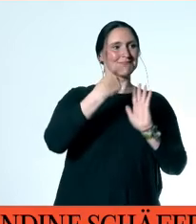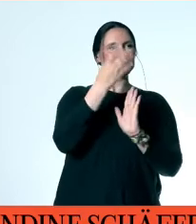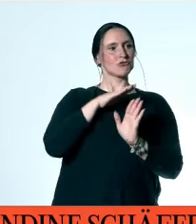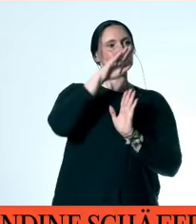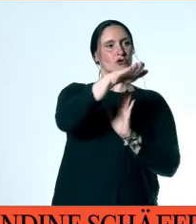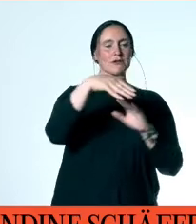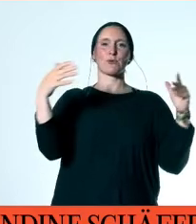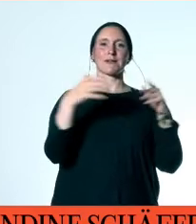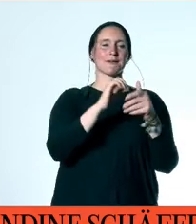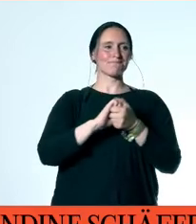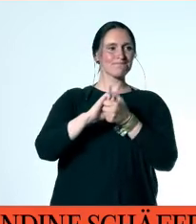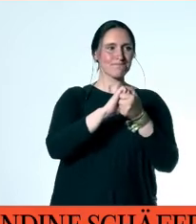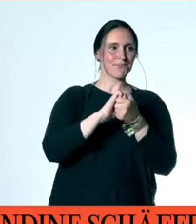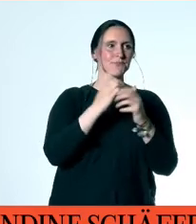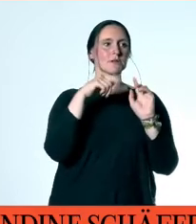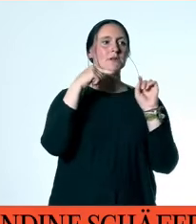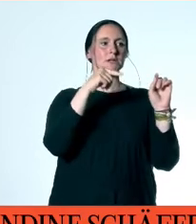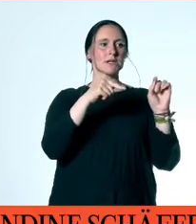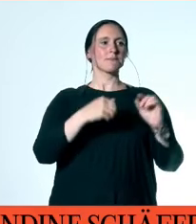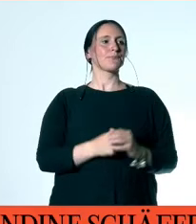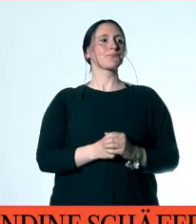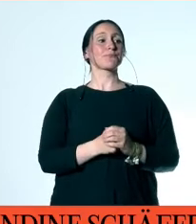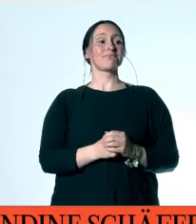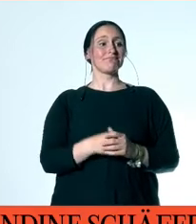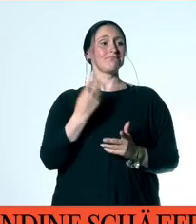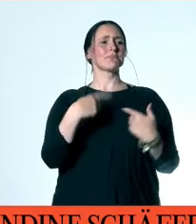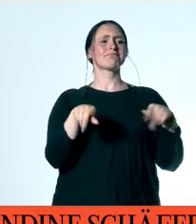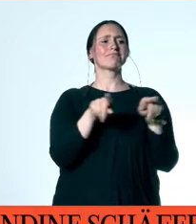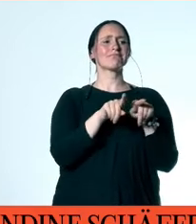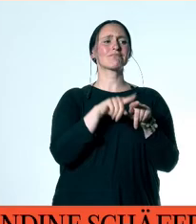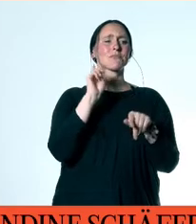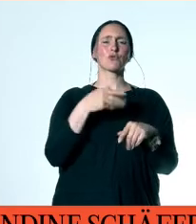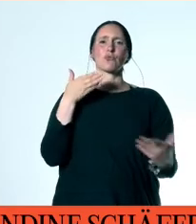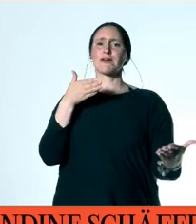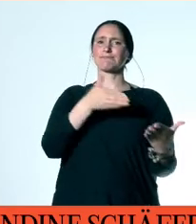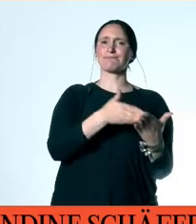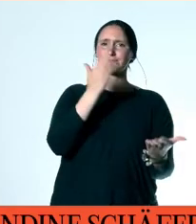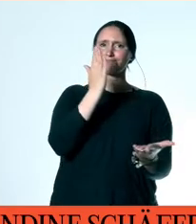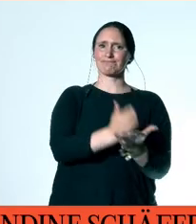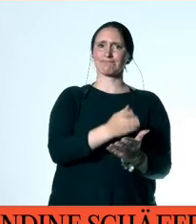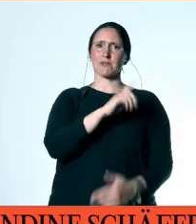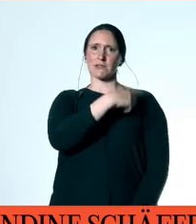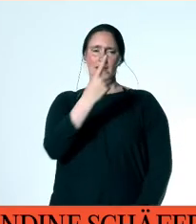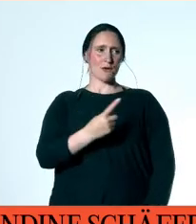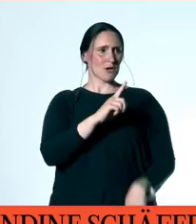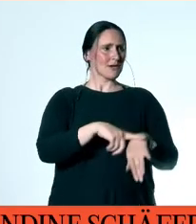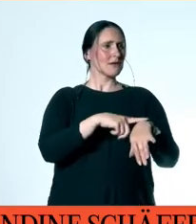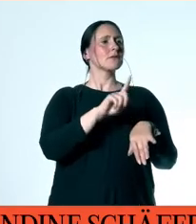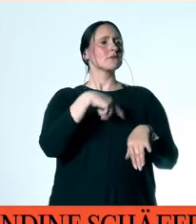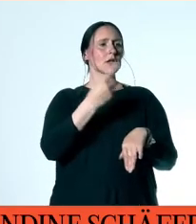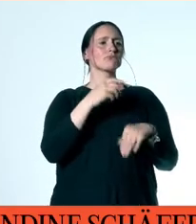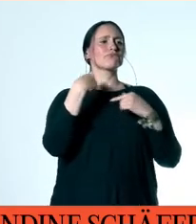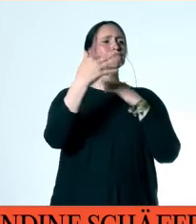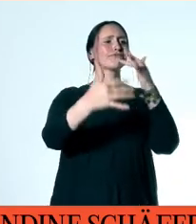que acompañar al doliente, hacerle un seguimiento hasta la última hora, ¿sí? Y hoy en día nosotras